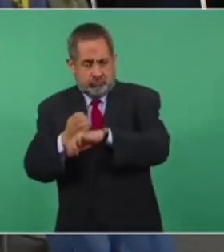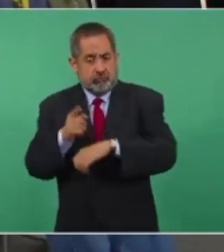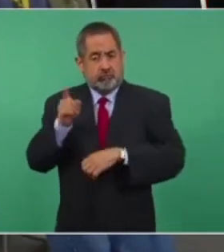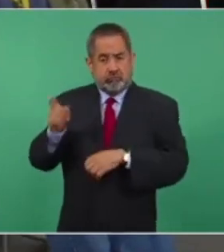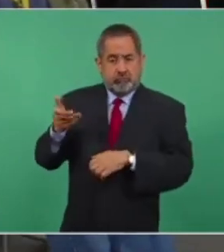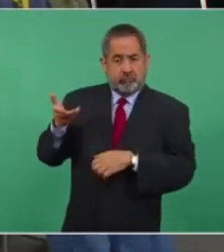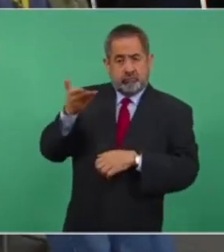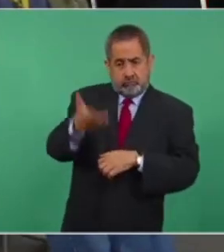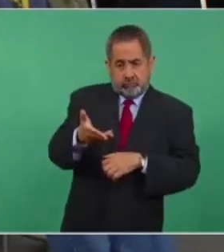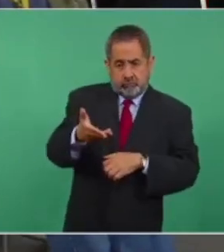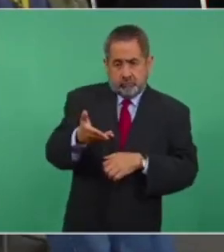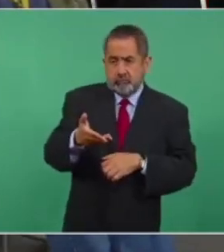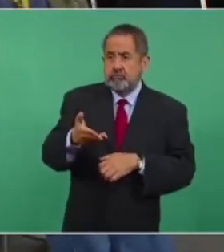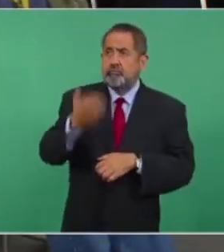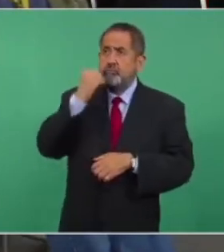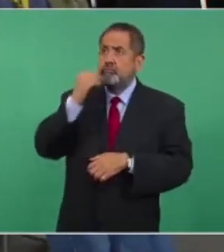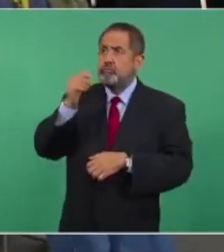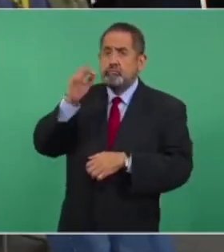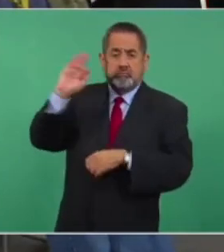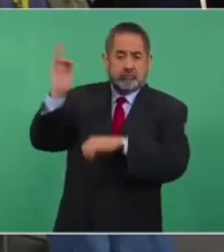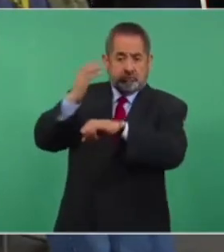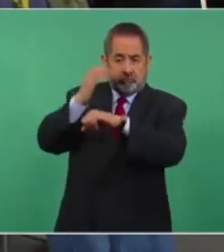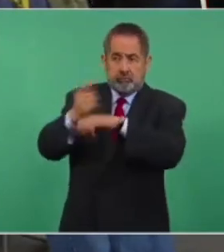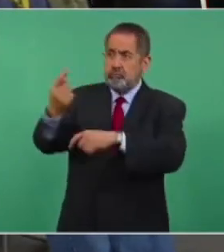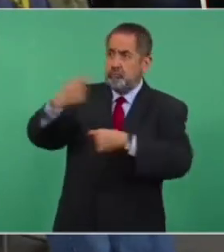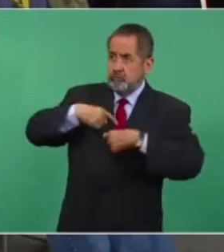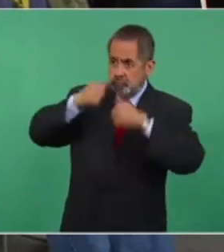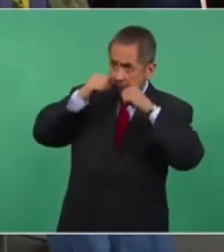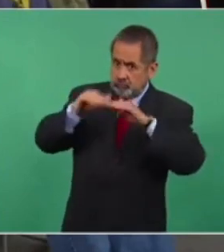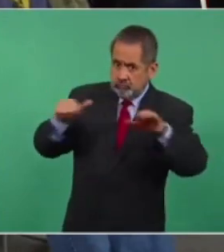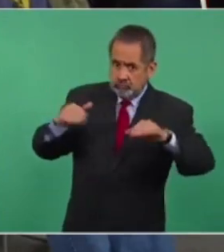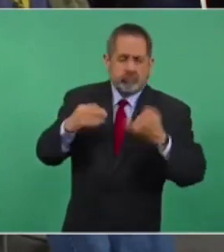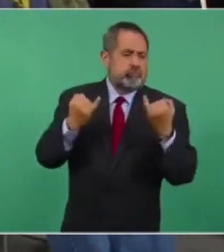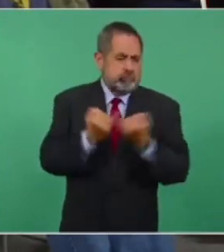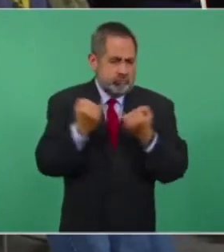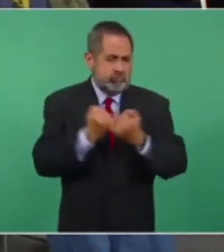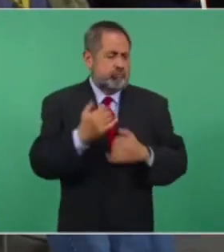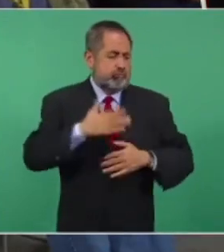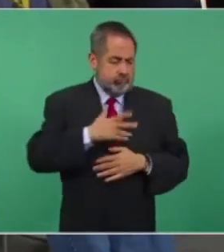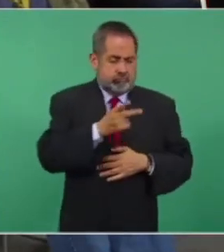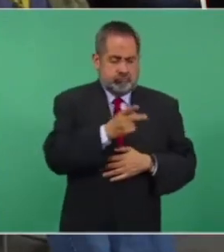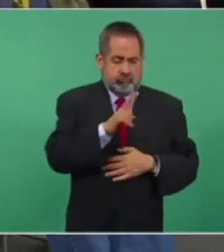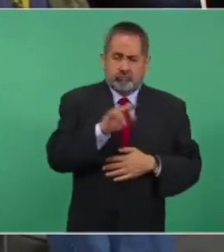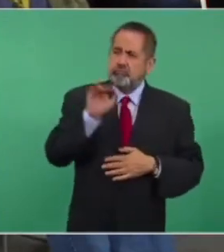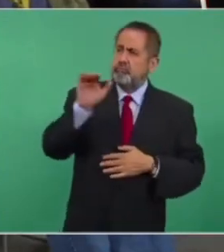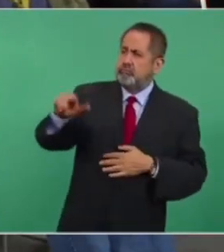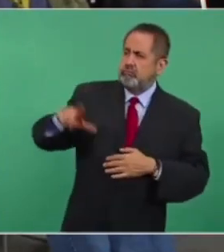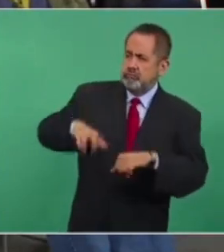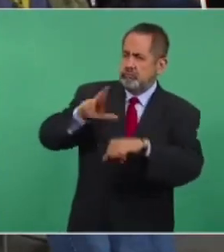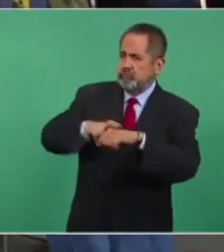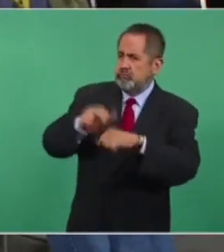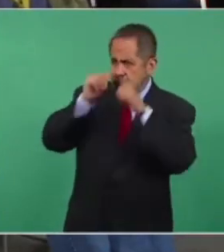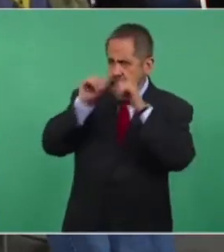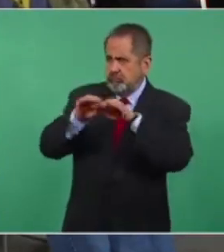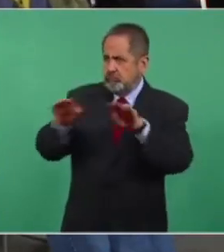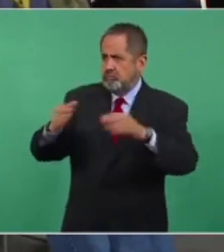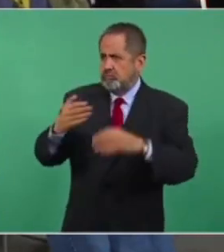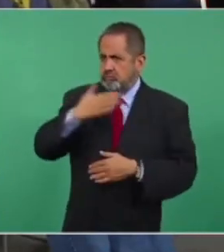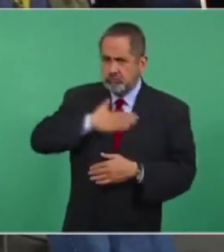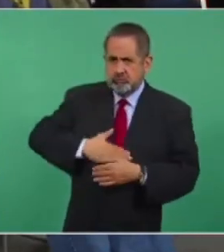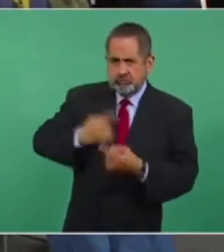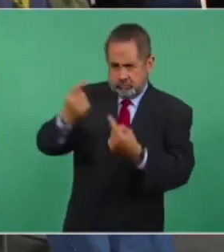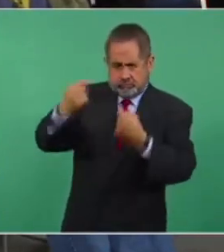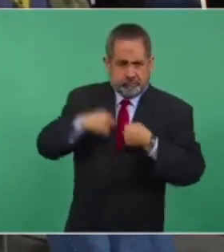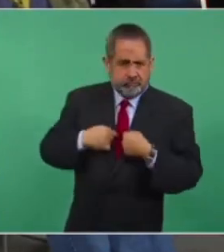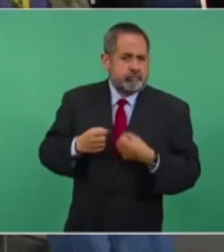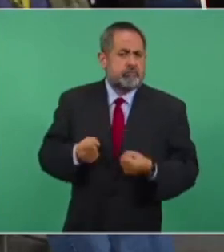pidiendo un trato justo a la Federación, nosotros también queremos saber, queremos tener información para saber